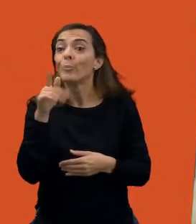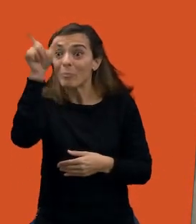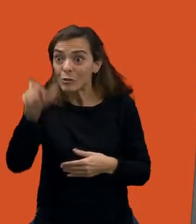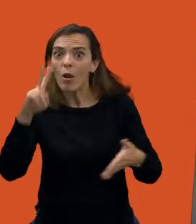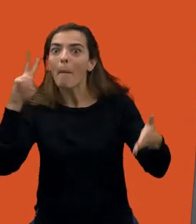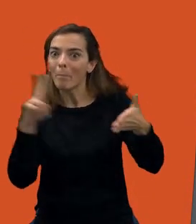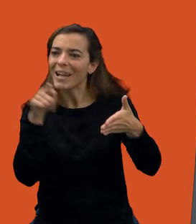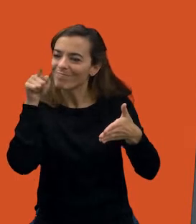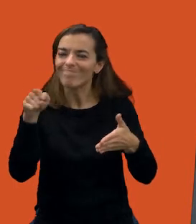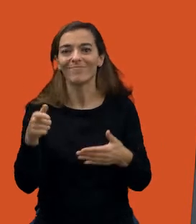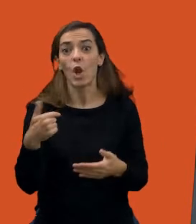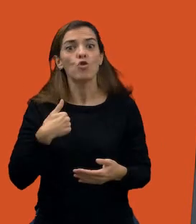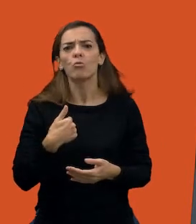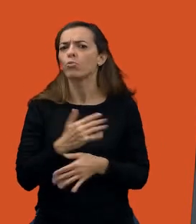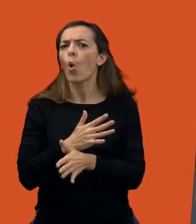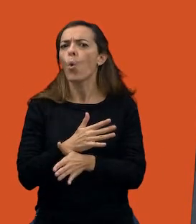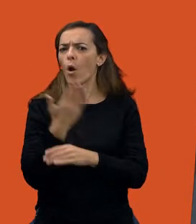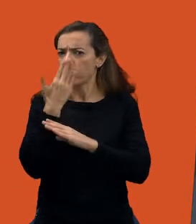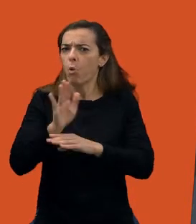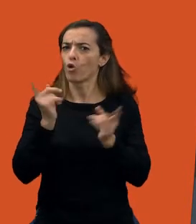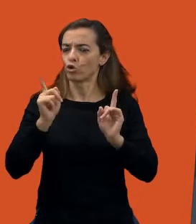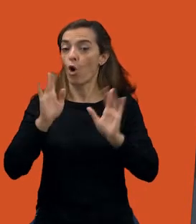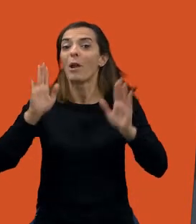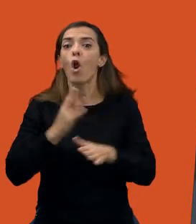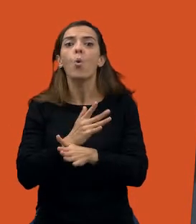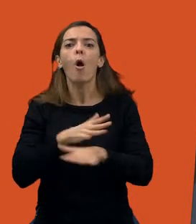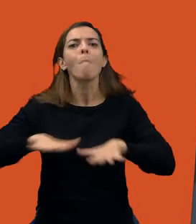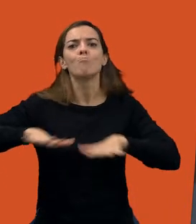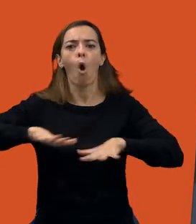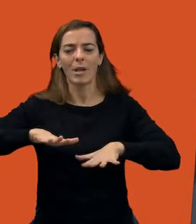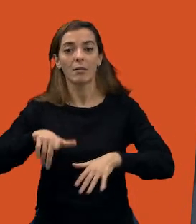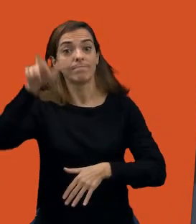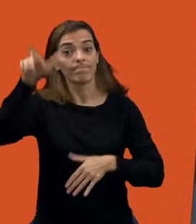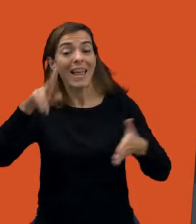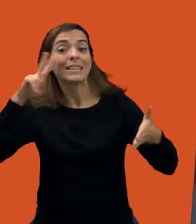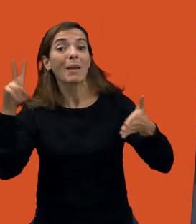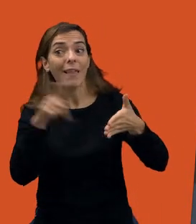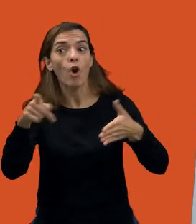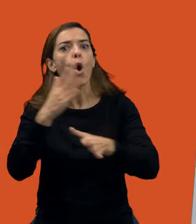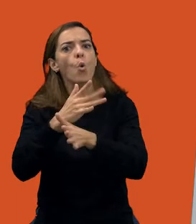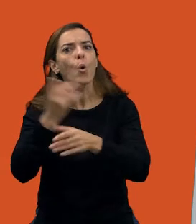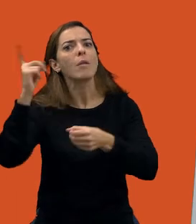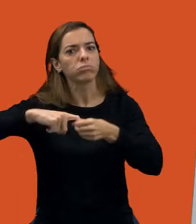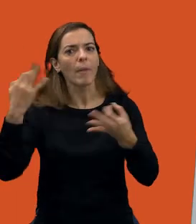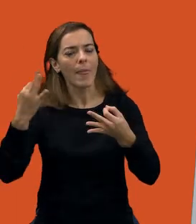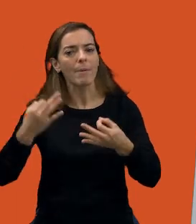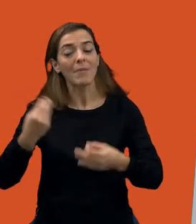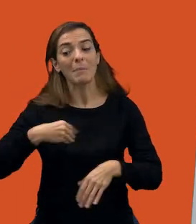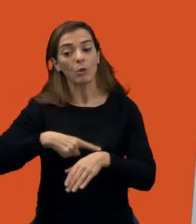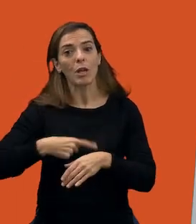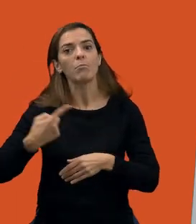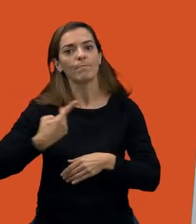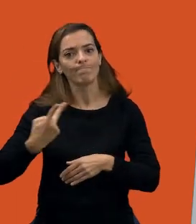la persona que mira. Es decir, yo al final solo establezco un juego, pero el juego es móvil y el espectador es el que tiene que jugar y ir construyendo ese juego a la